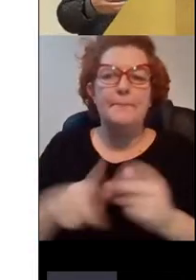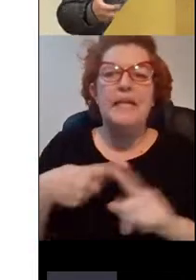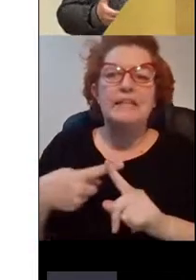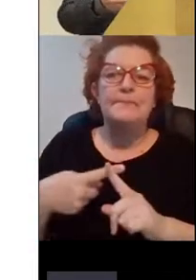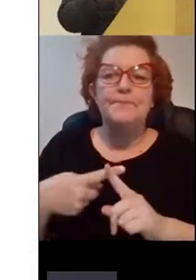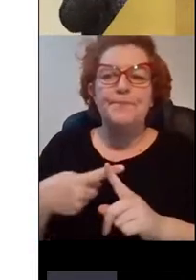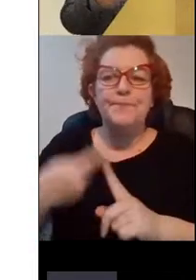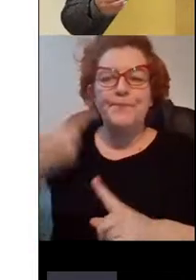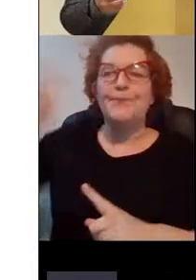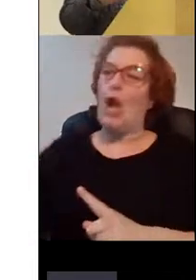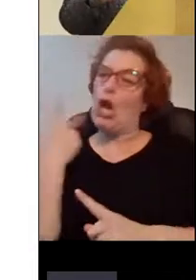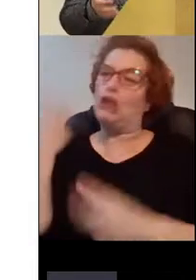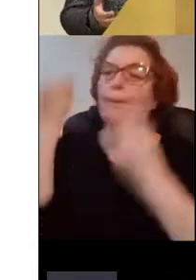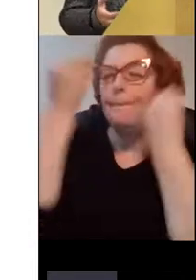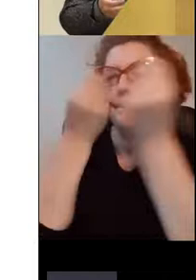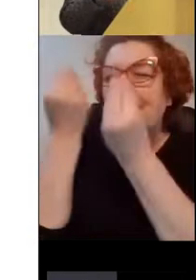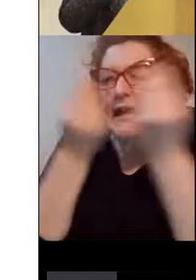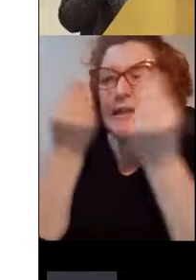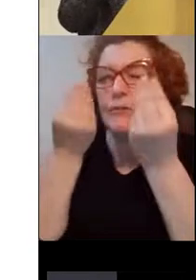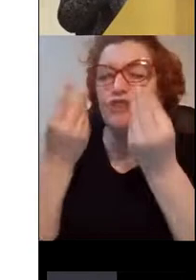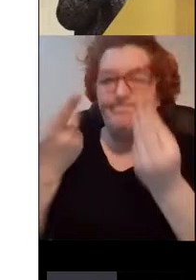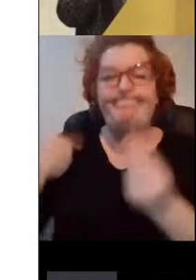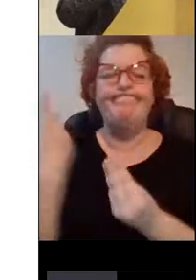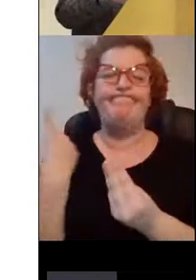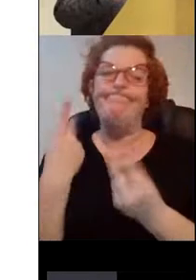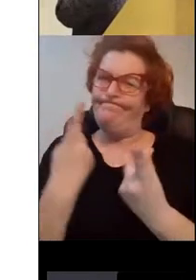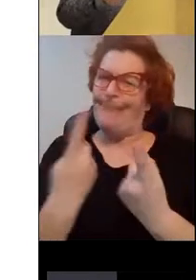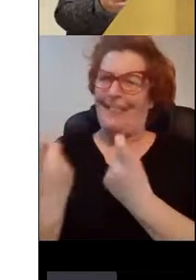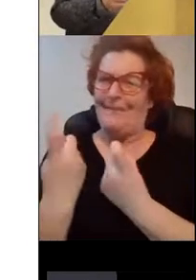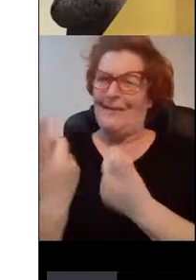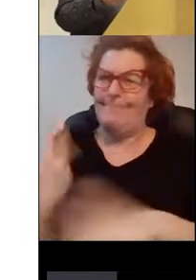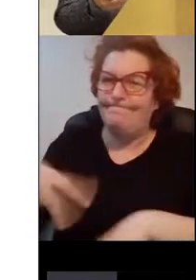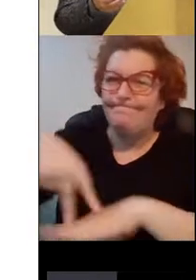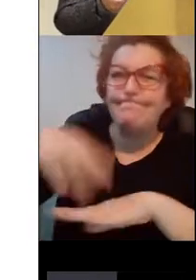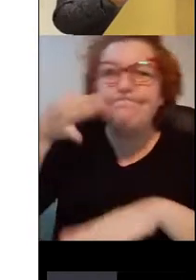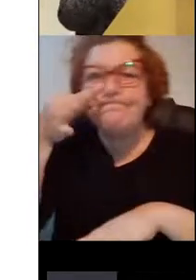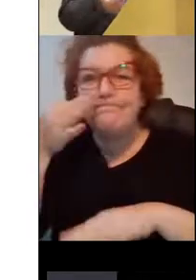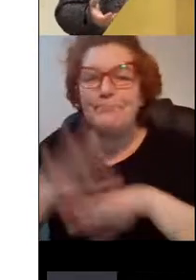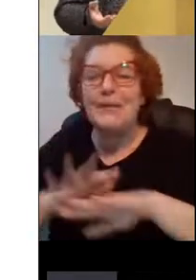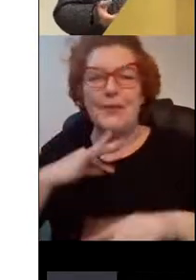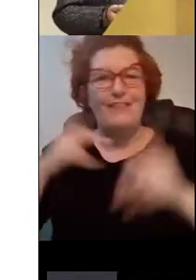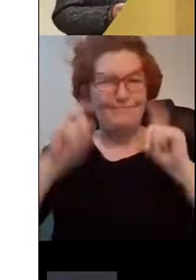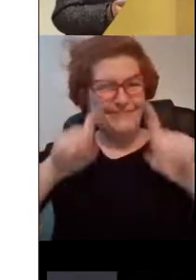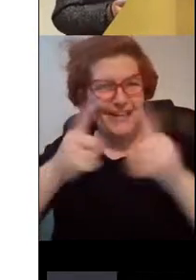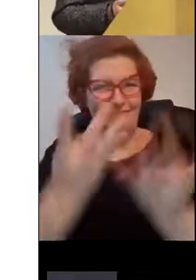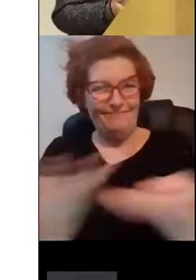nos planteamos esta necesidad para poder enseñar a los alumnos